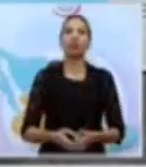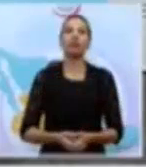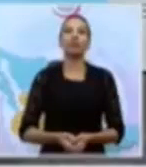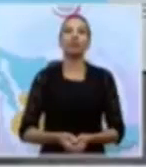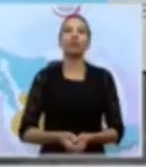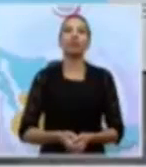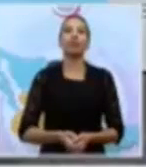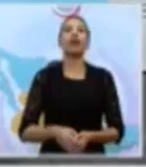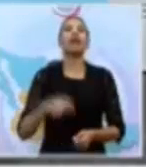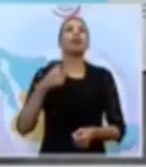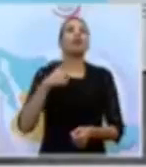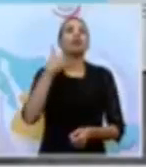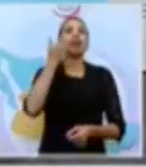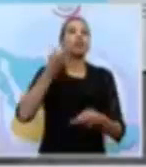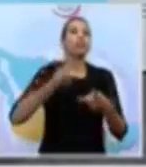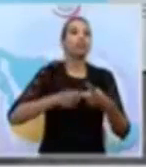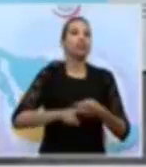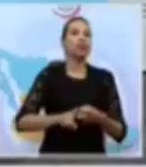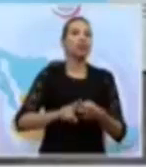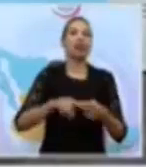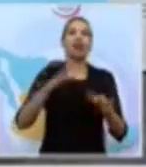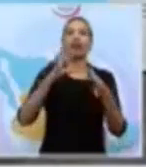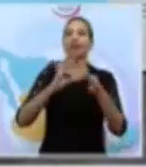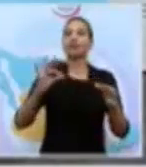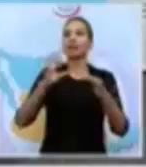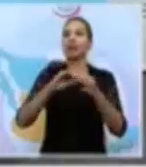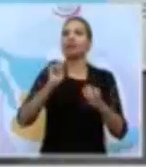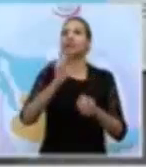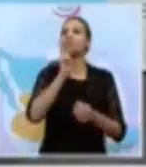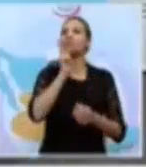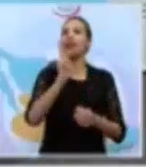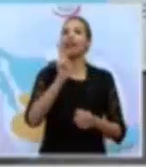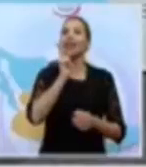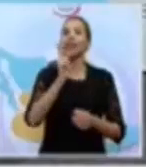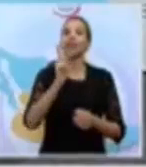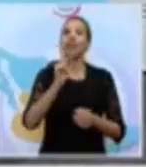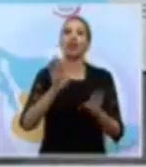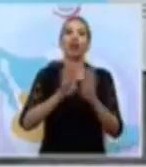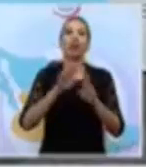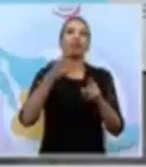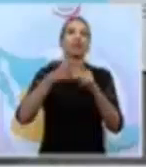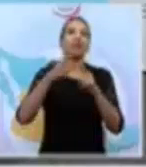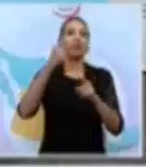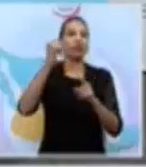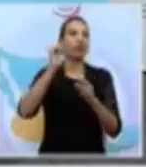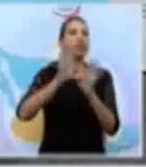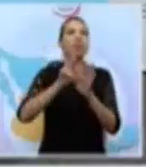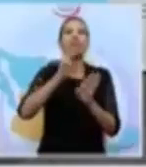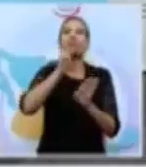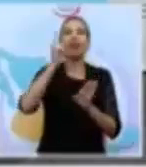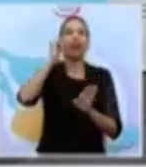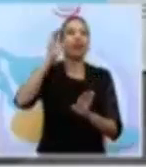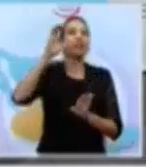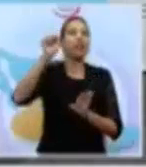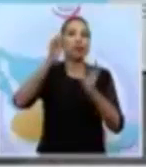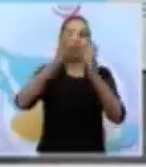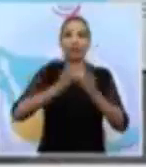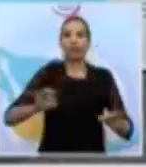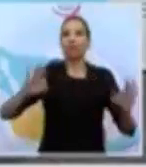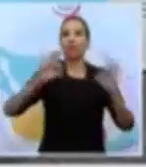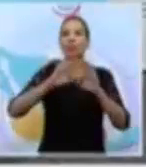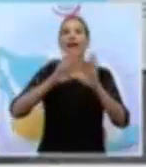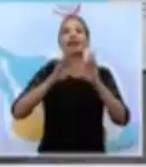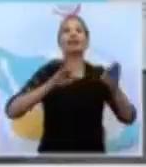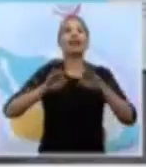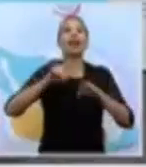Y me permito iniciar estas breves palabras con un concepto fundamental que informa mucho del trabajo